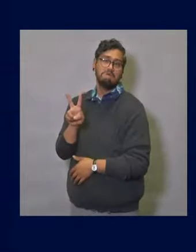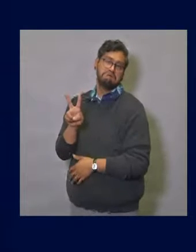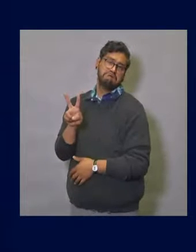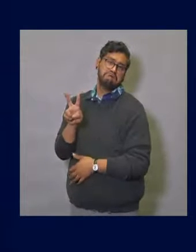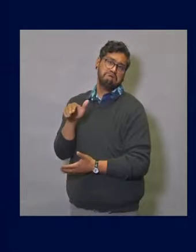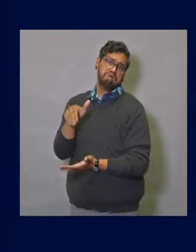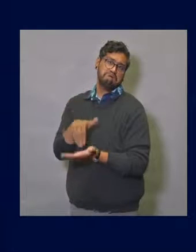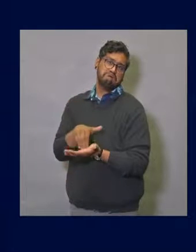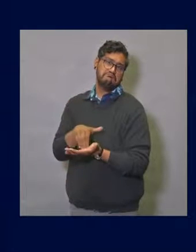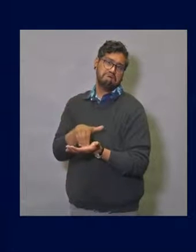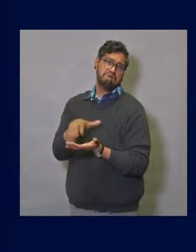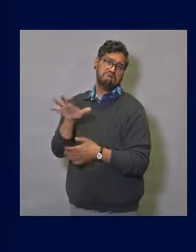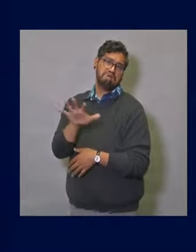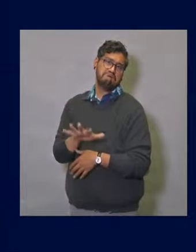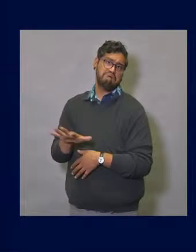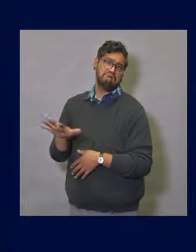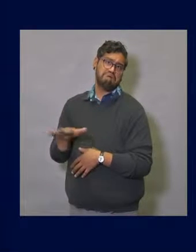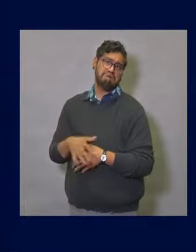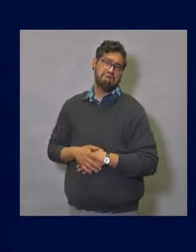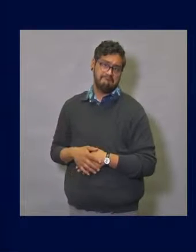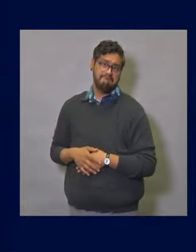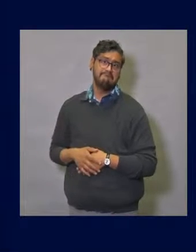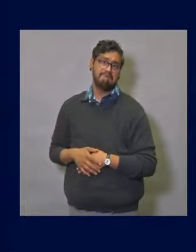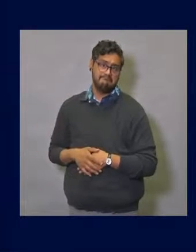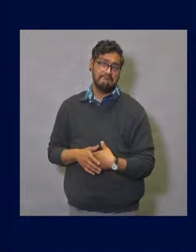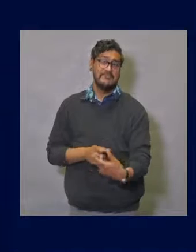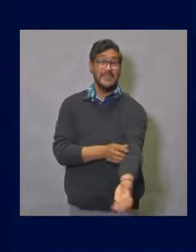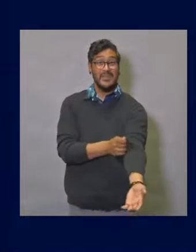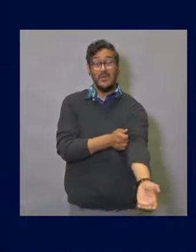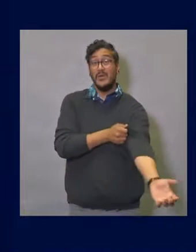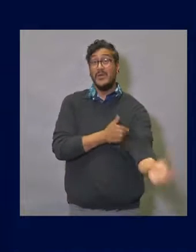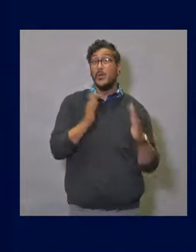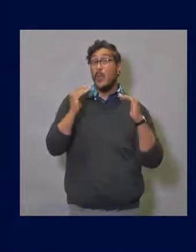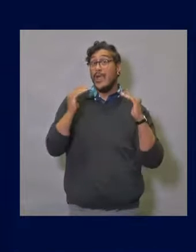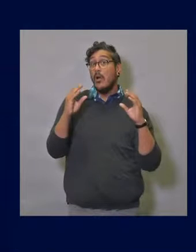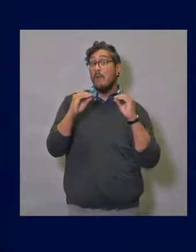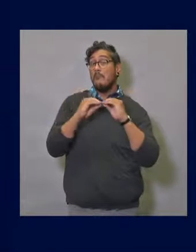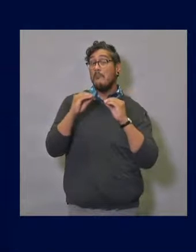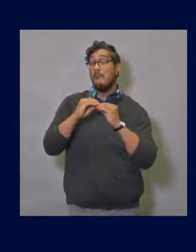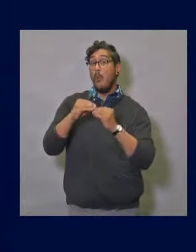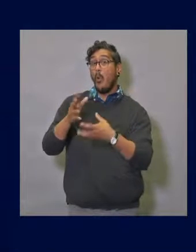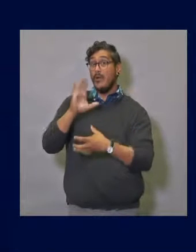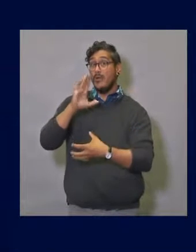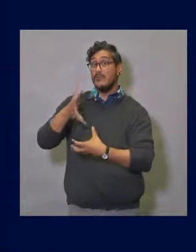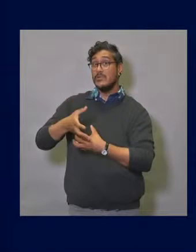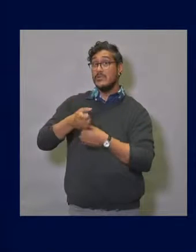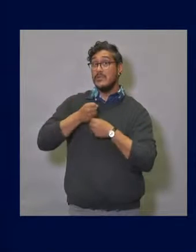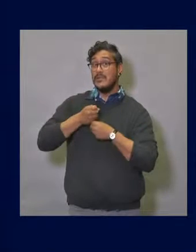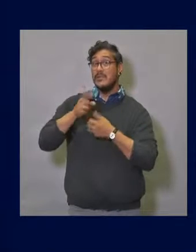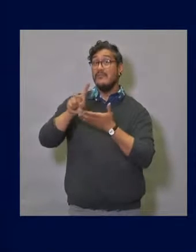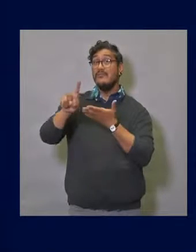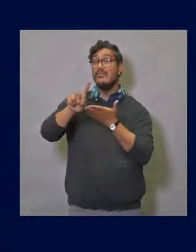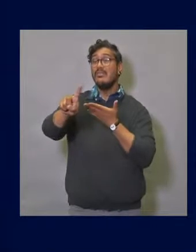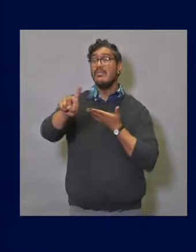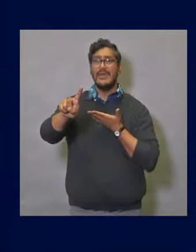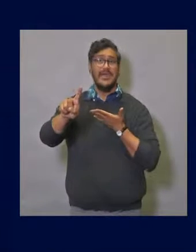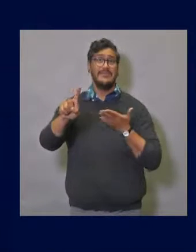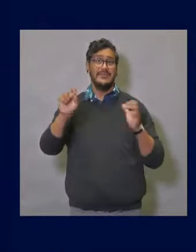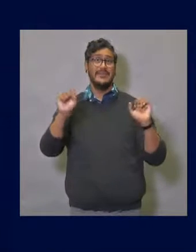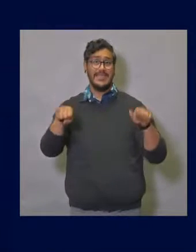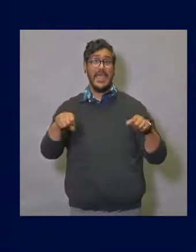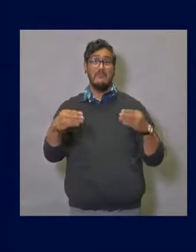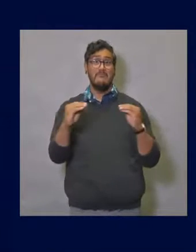280,000 citas. Esperamos que el suministro aumente en las próximas semanas y nos permita vacunar aún a más